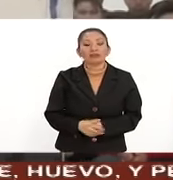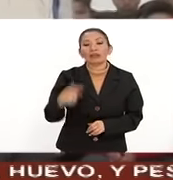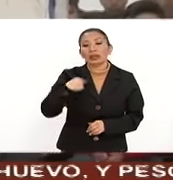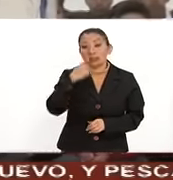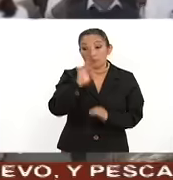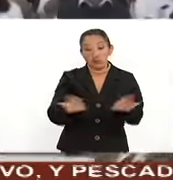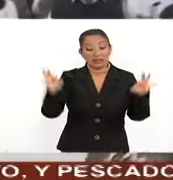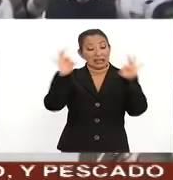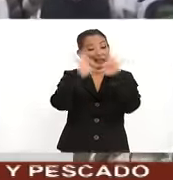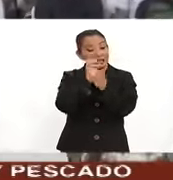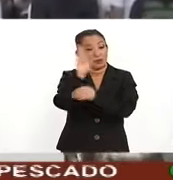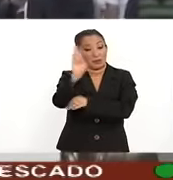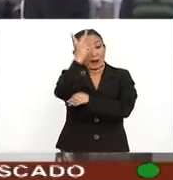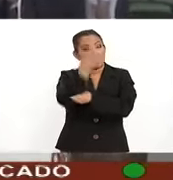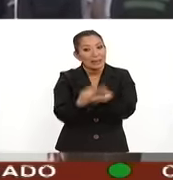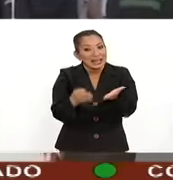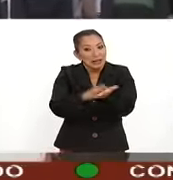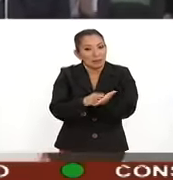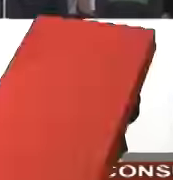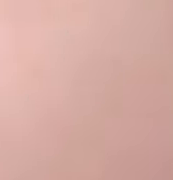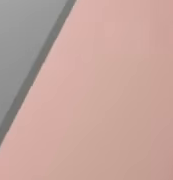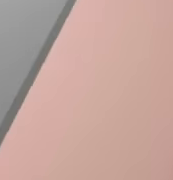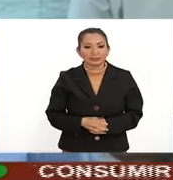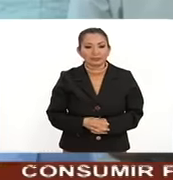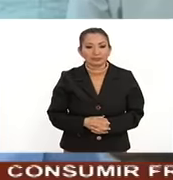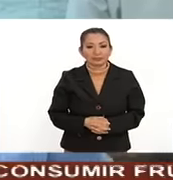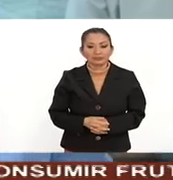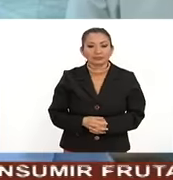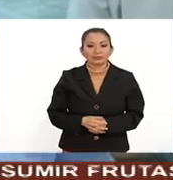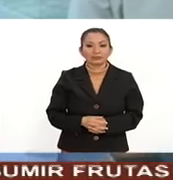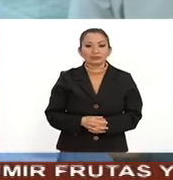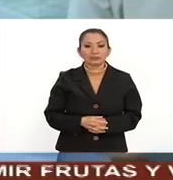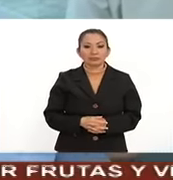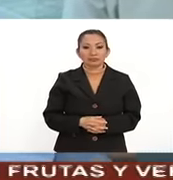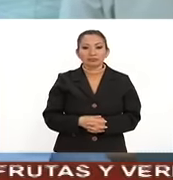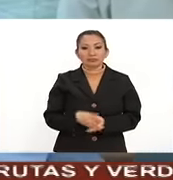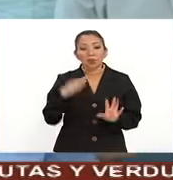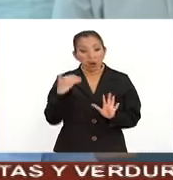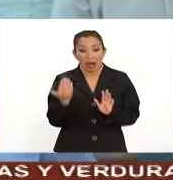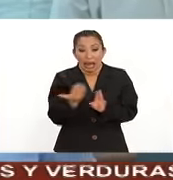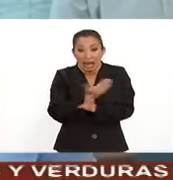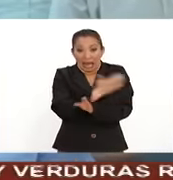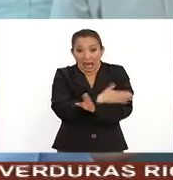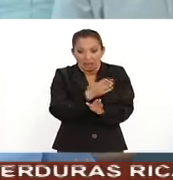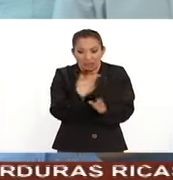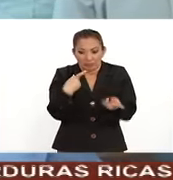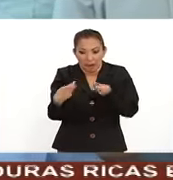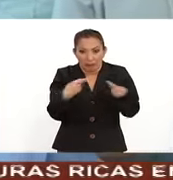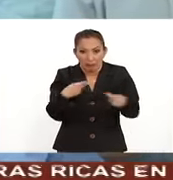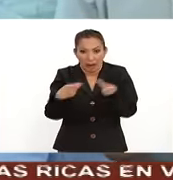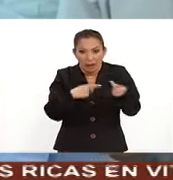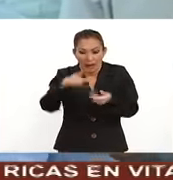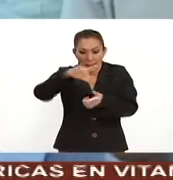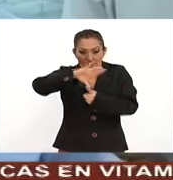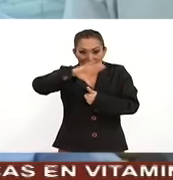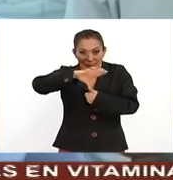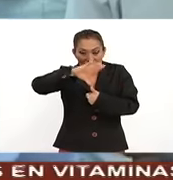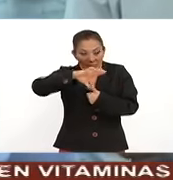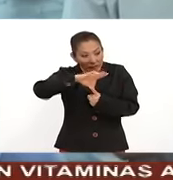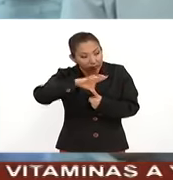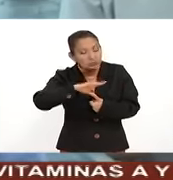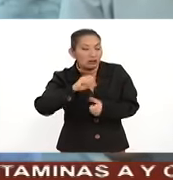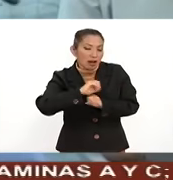las universidades bilingües en este asunto. Como una ventaja que debemos de tener como América del Norte, y por